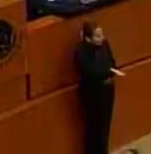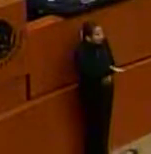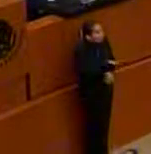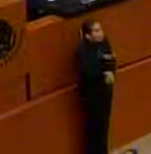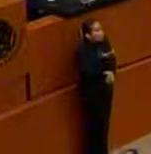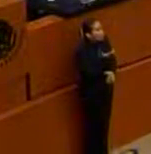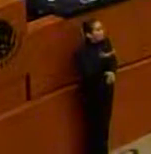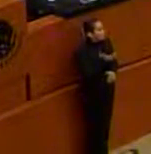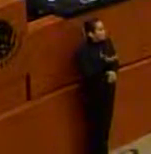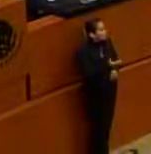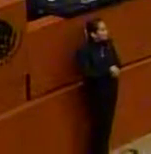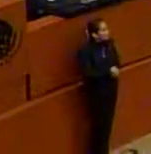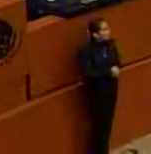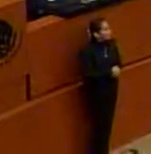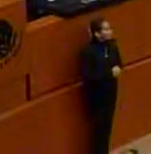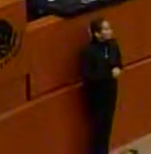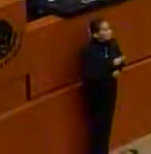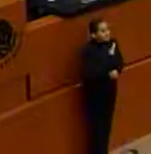intención de que